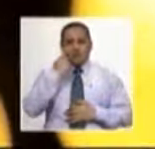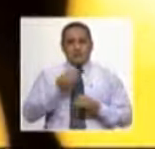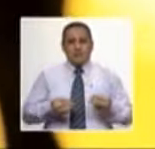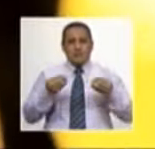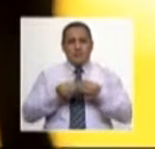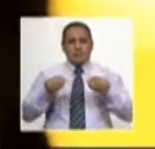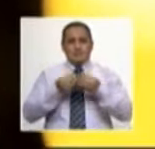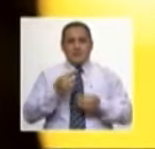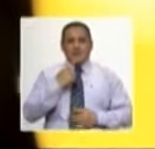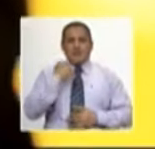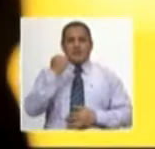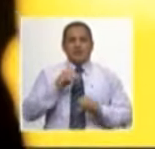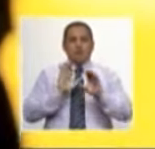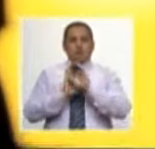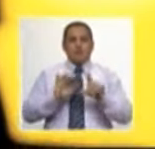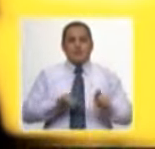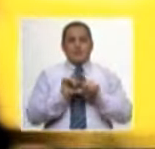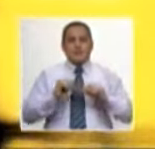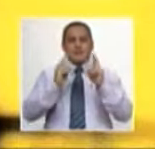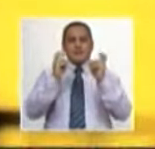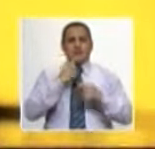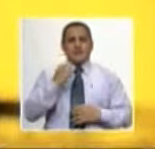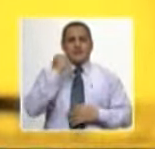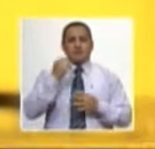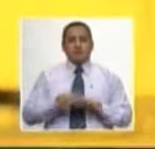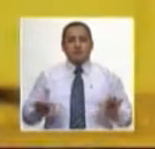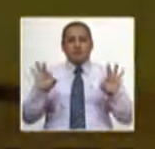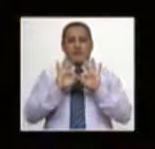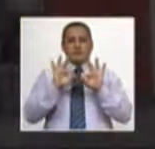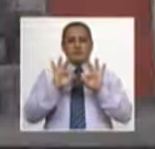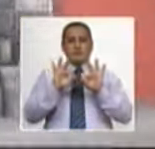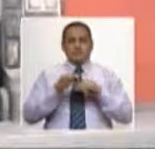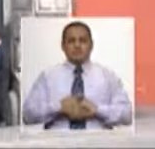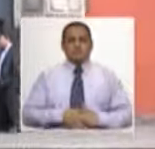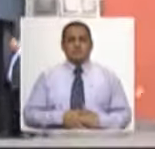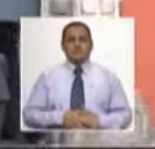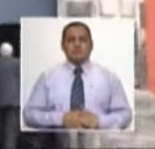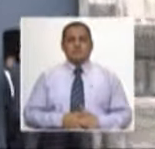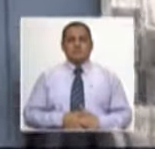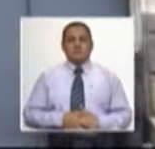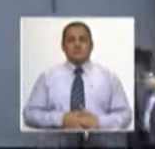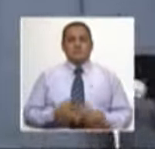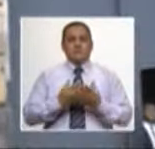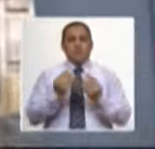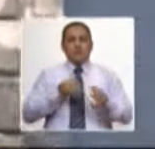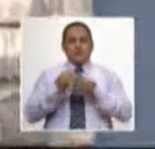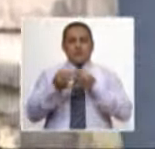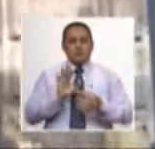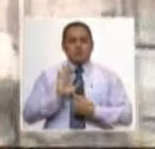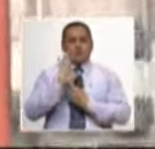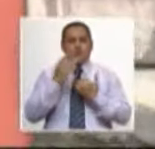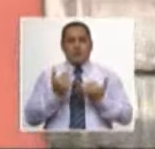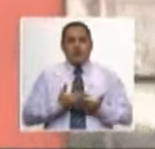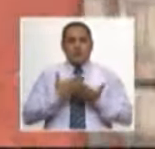del derecho constitucional y temas de derechos fundamentales. Los alcances expuestos en